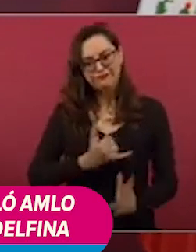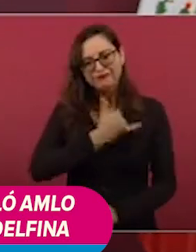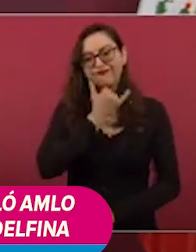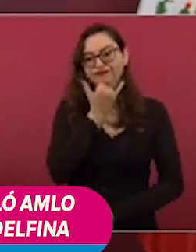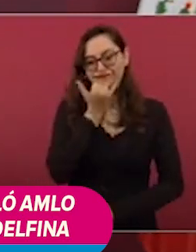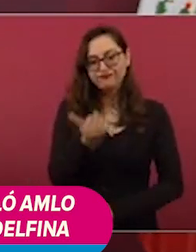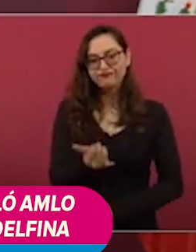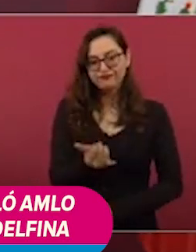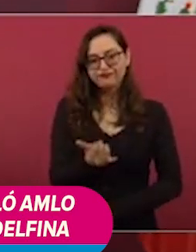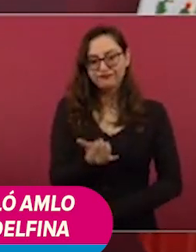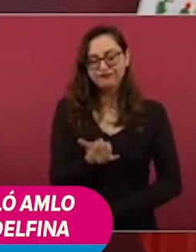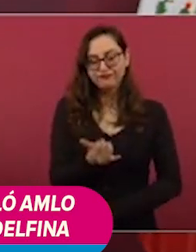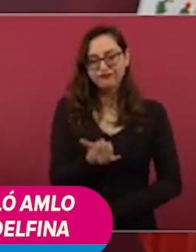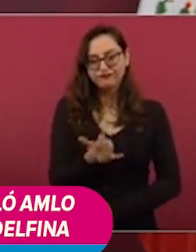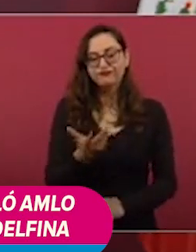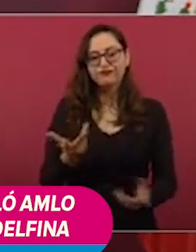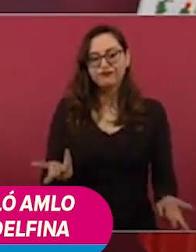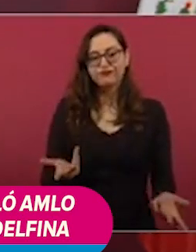el